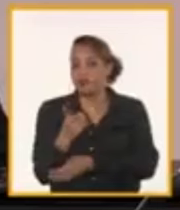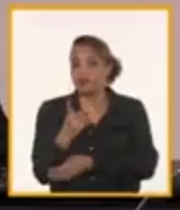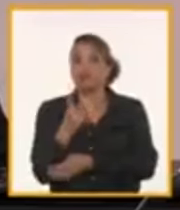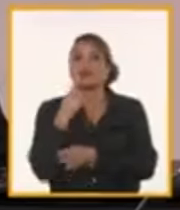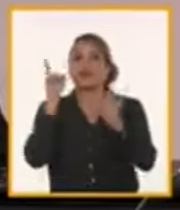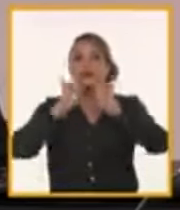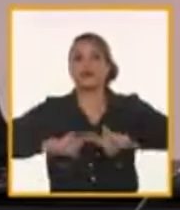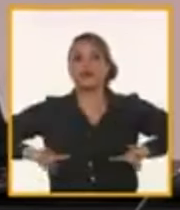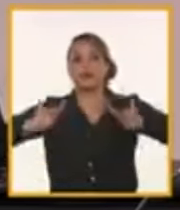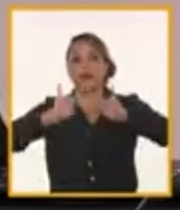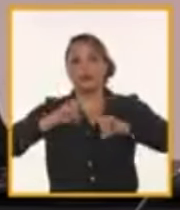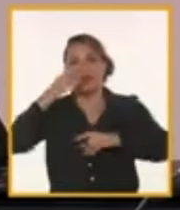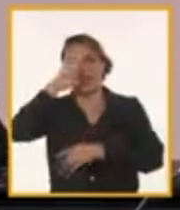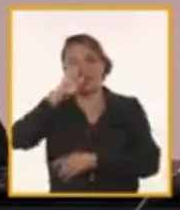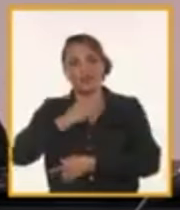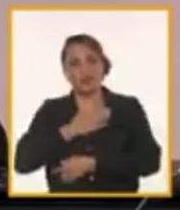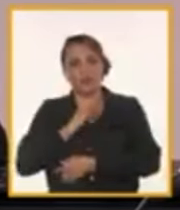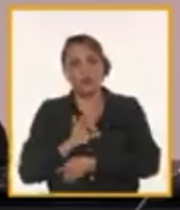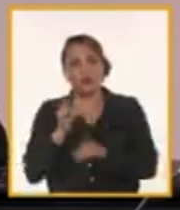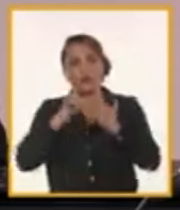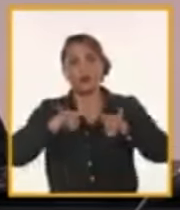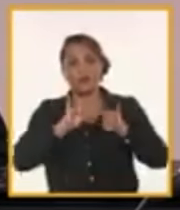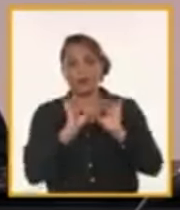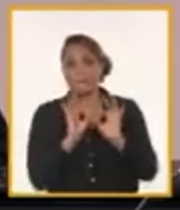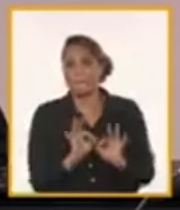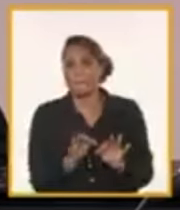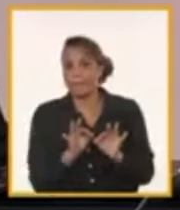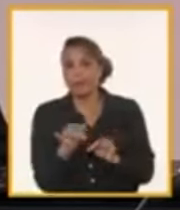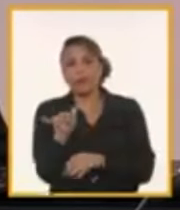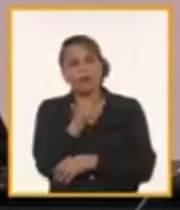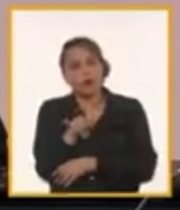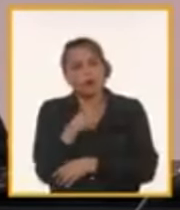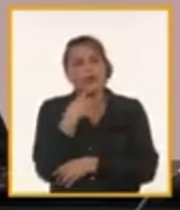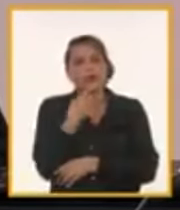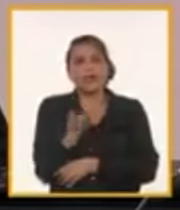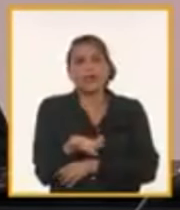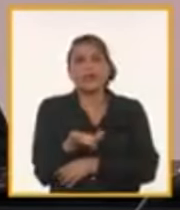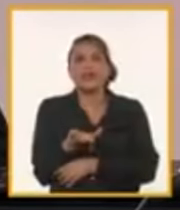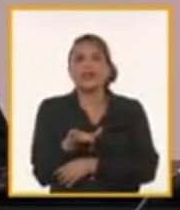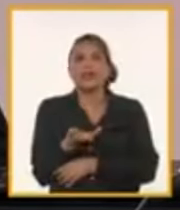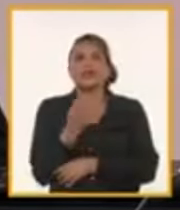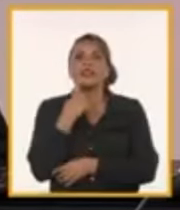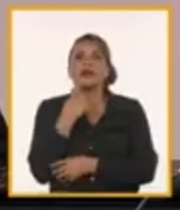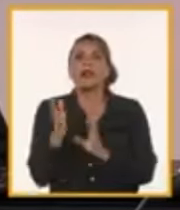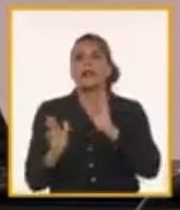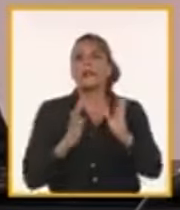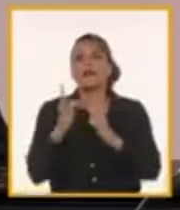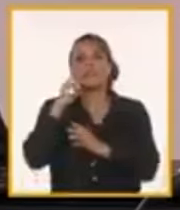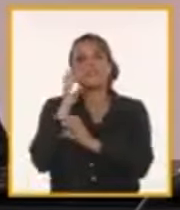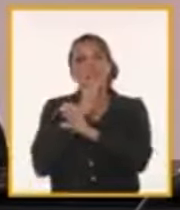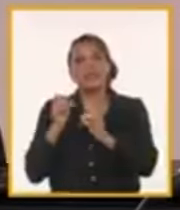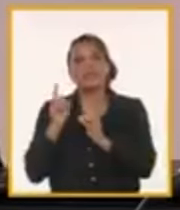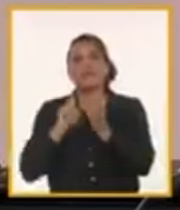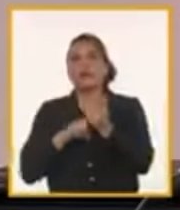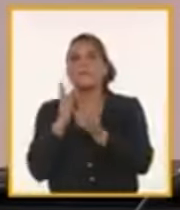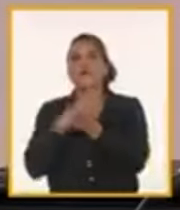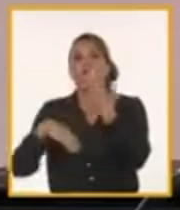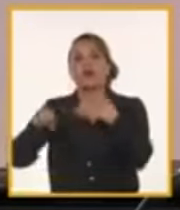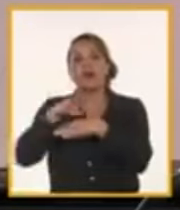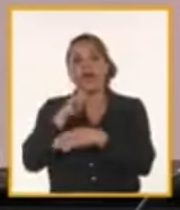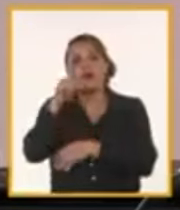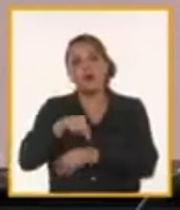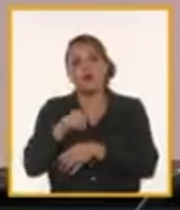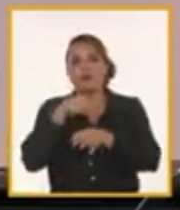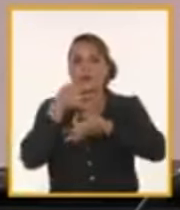universidad cubana universidad que también tiene el componente científico y de posgrado entre sus prioridades eso vamos a estar